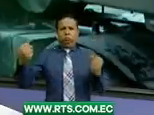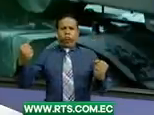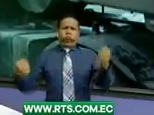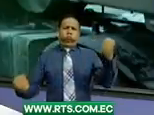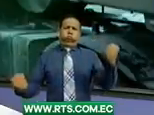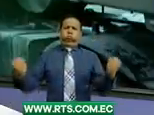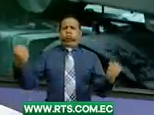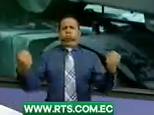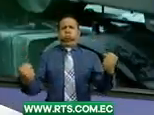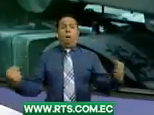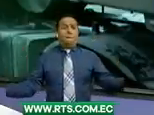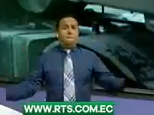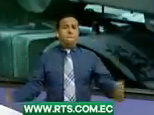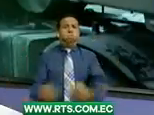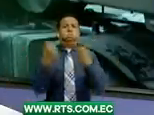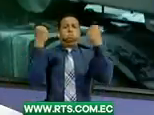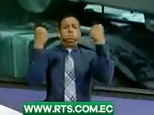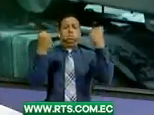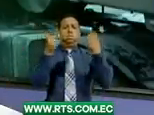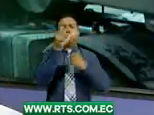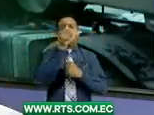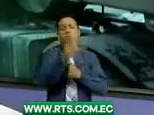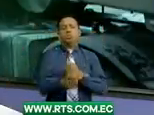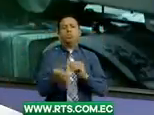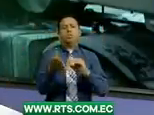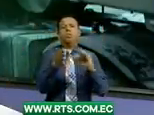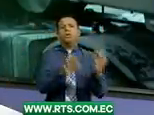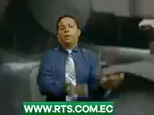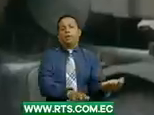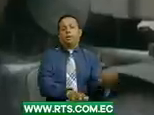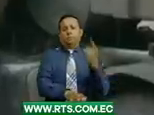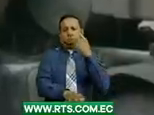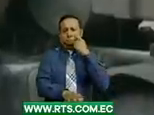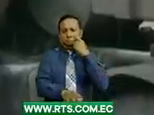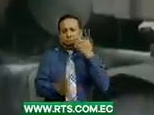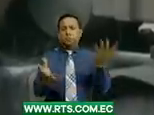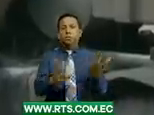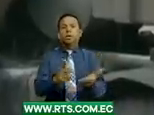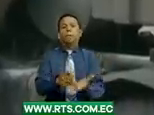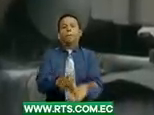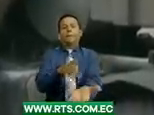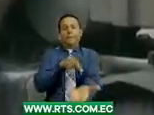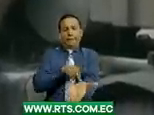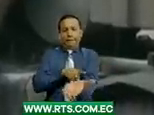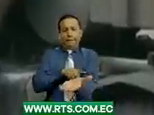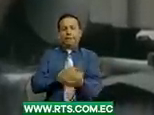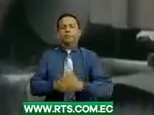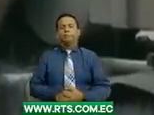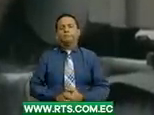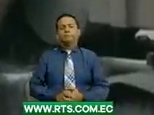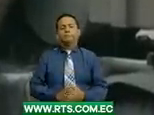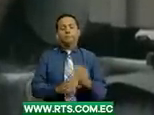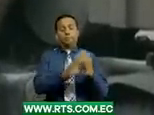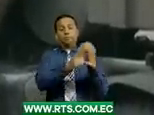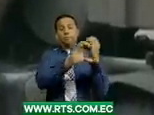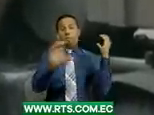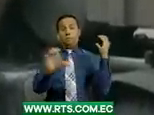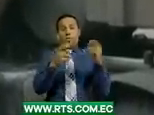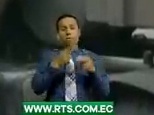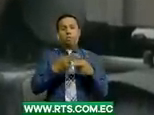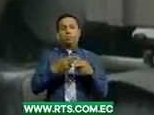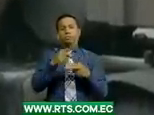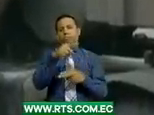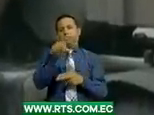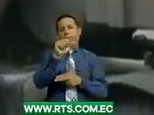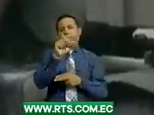de Aloac, en el Cantón Mejía, provincia de Pichincha. El ayudante del conductor del bus de la cooperativa Saracay fue testigo